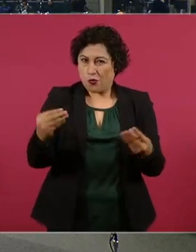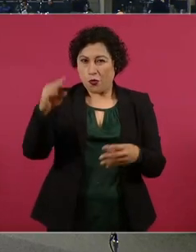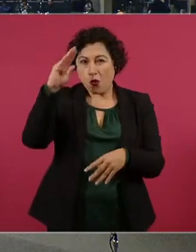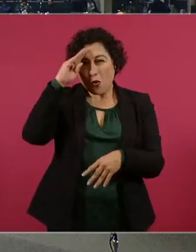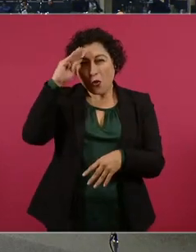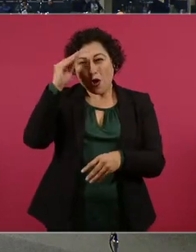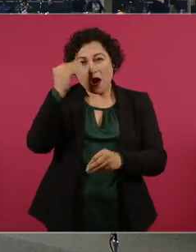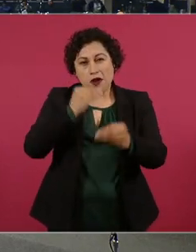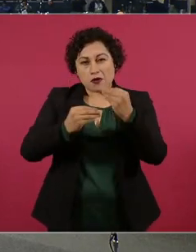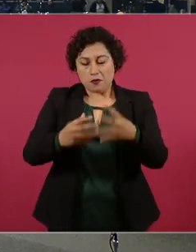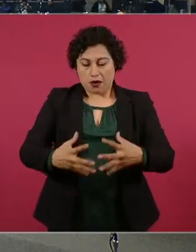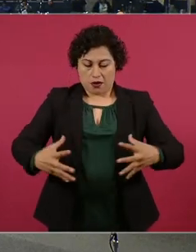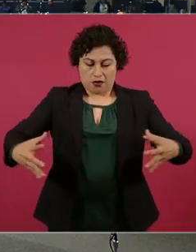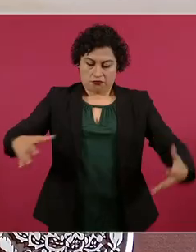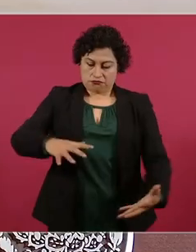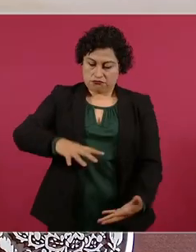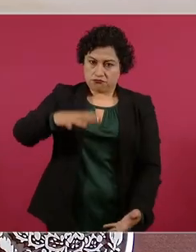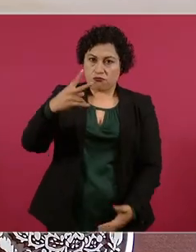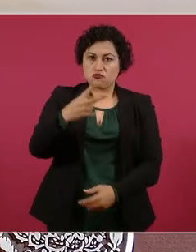de 200 litros.